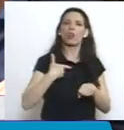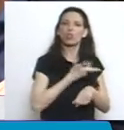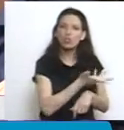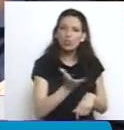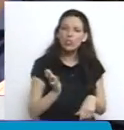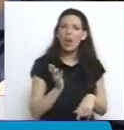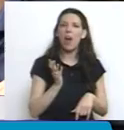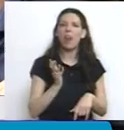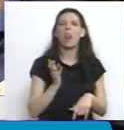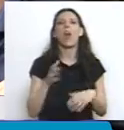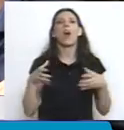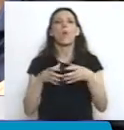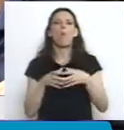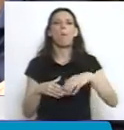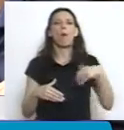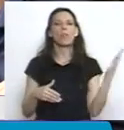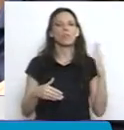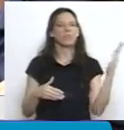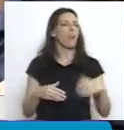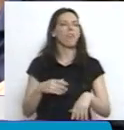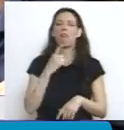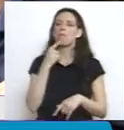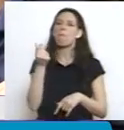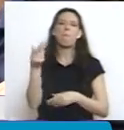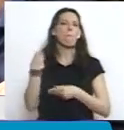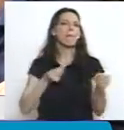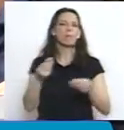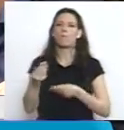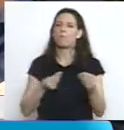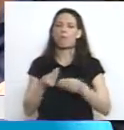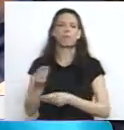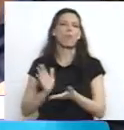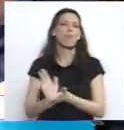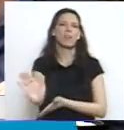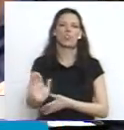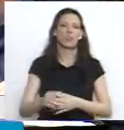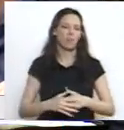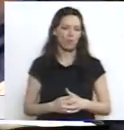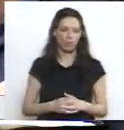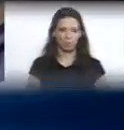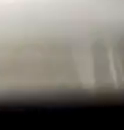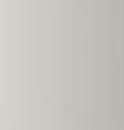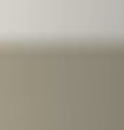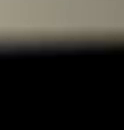y el Frente de Izquierda a rechazar el presupuesto que presenta el oficialismo. Nada más.